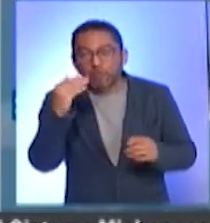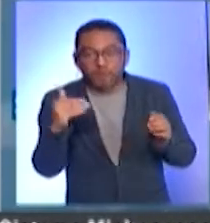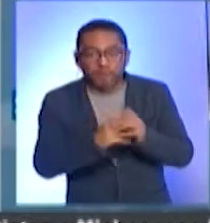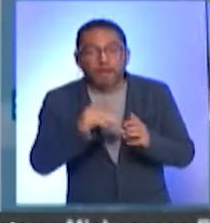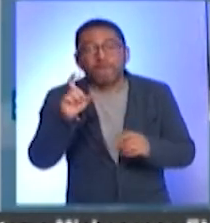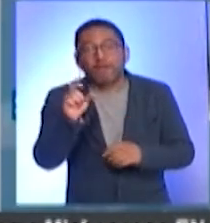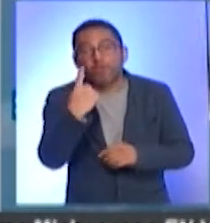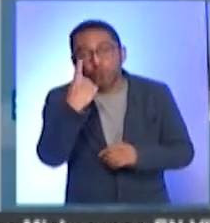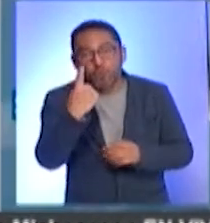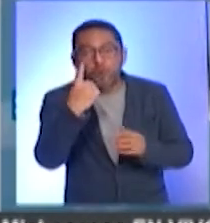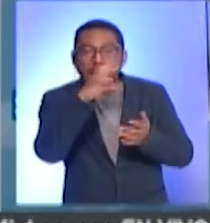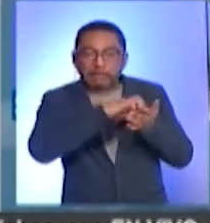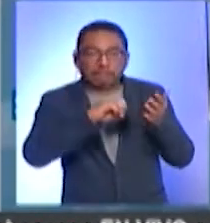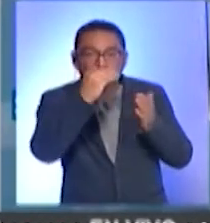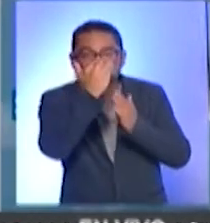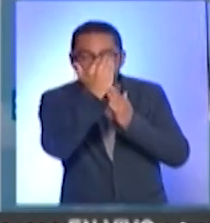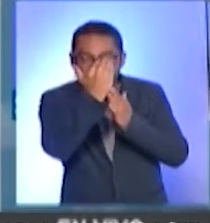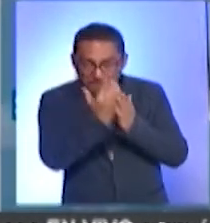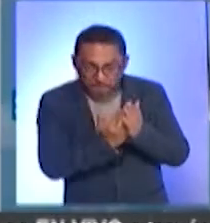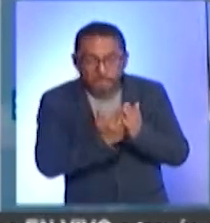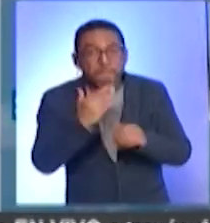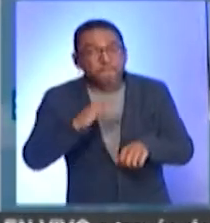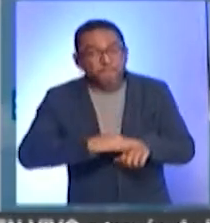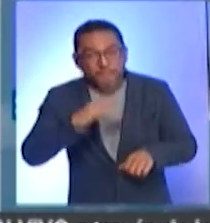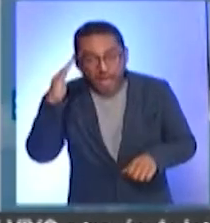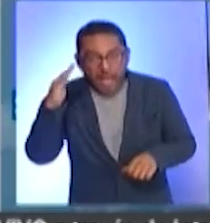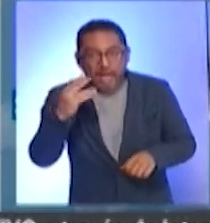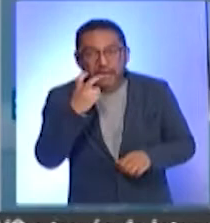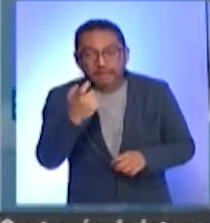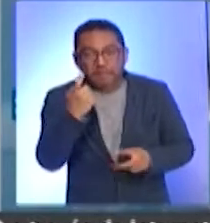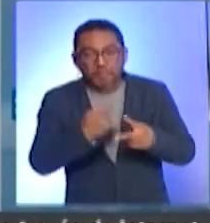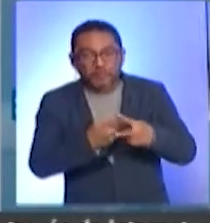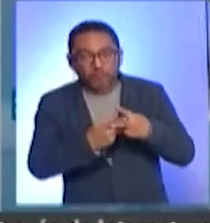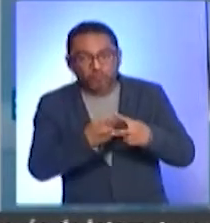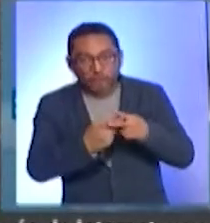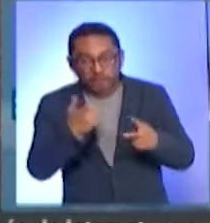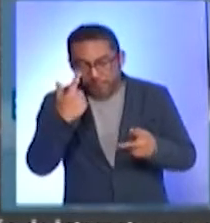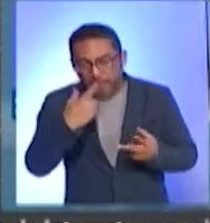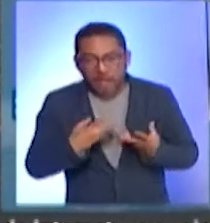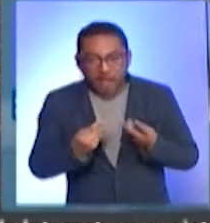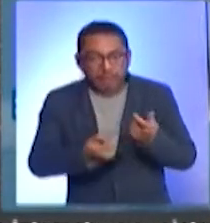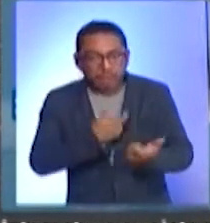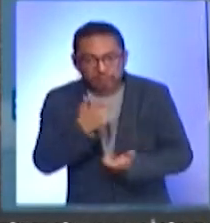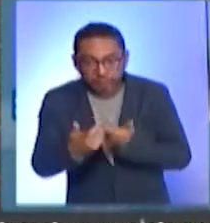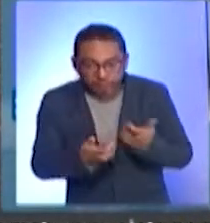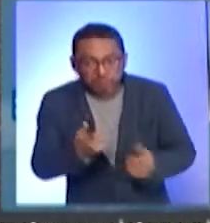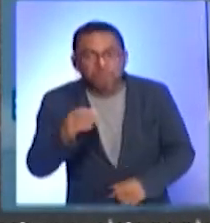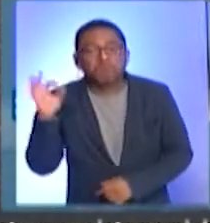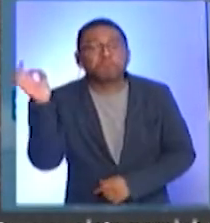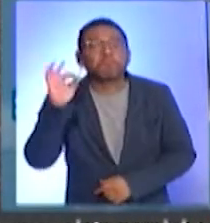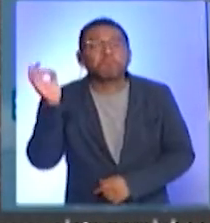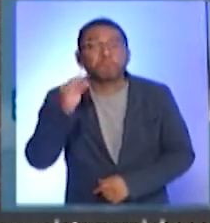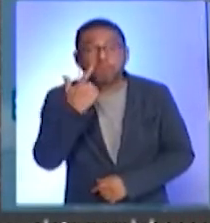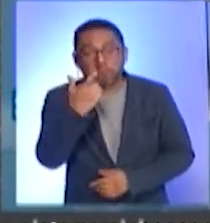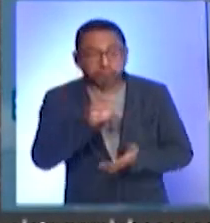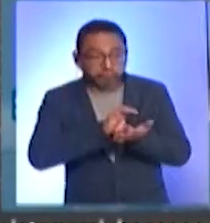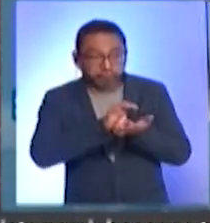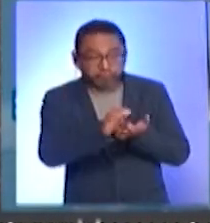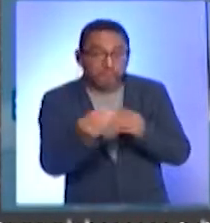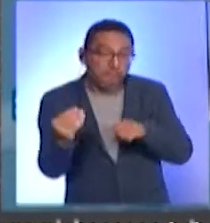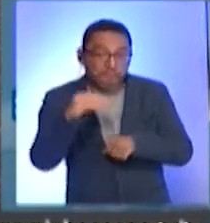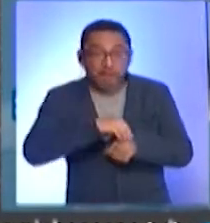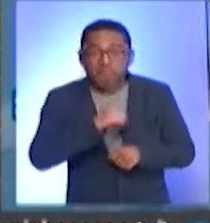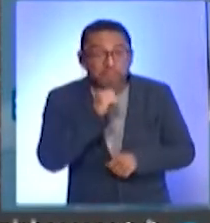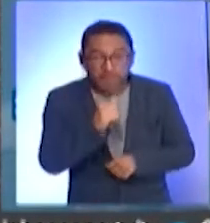reducido a un todavía más de la propia proyección de respuesta de no contar con este recurso carlos maldonado